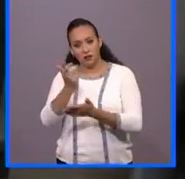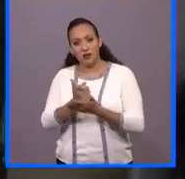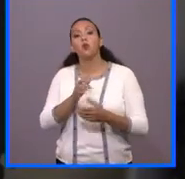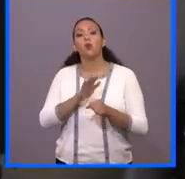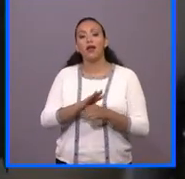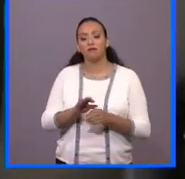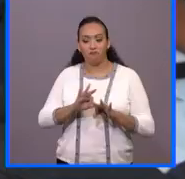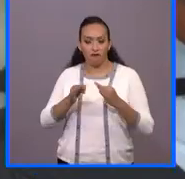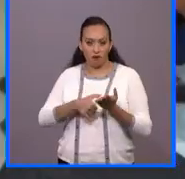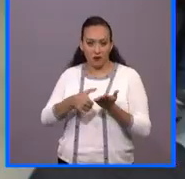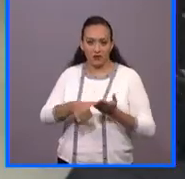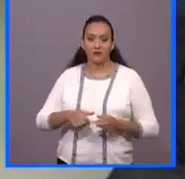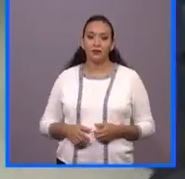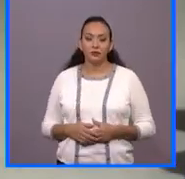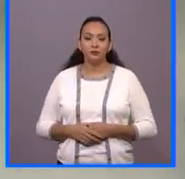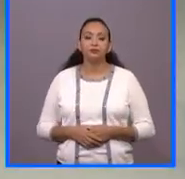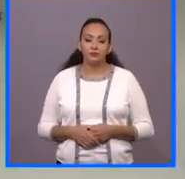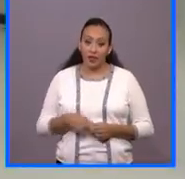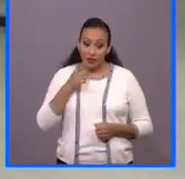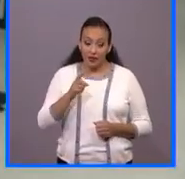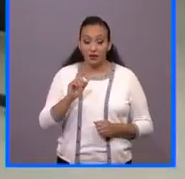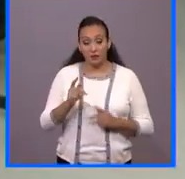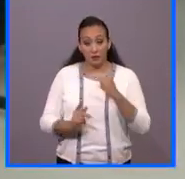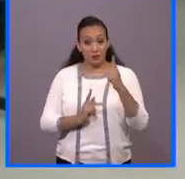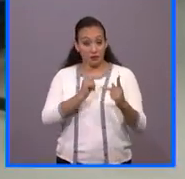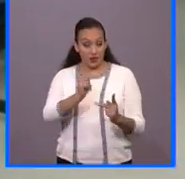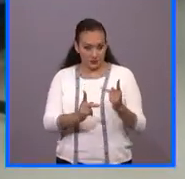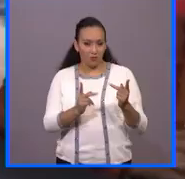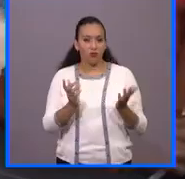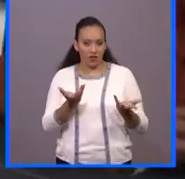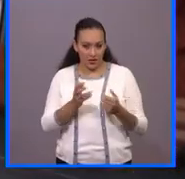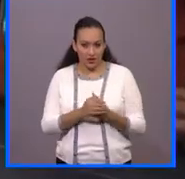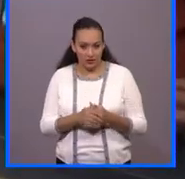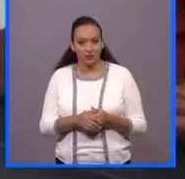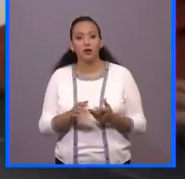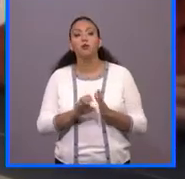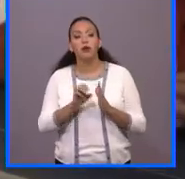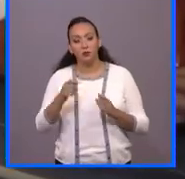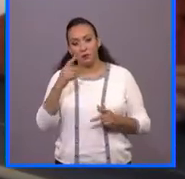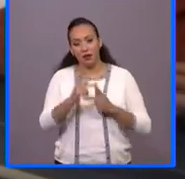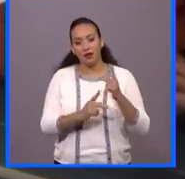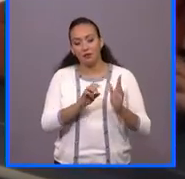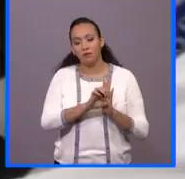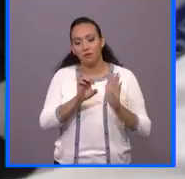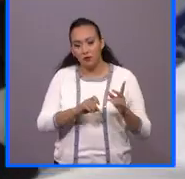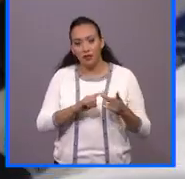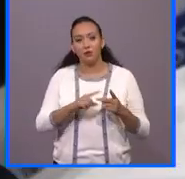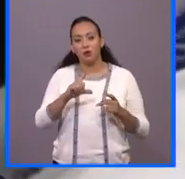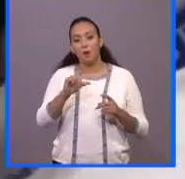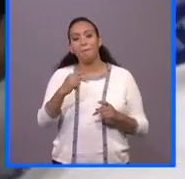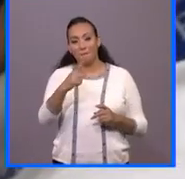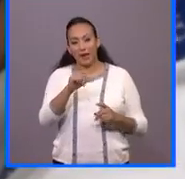civil. Se explica que el hecho de que dichos préstamos se encuentren garantizados por un título de crédito, como puede ser un